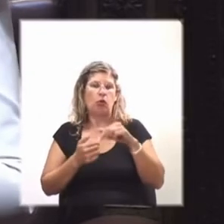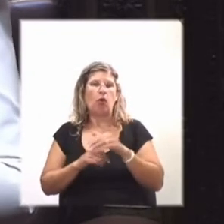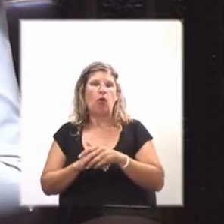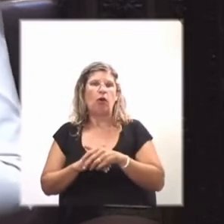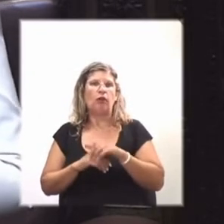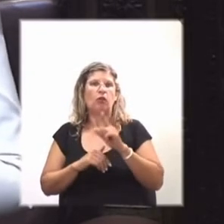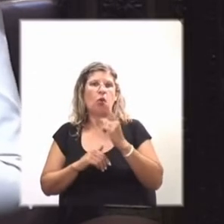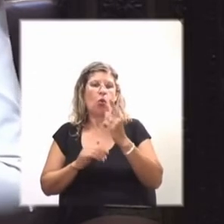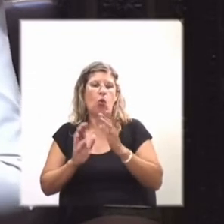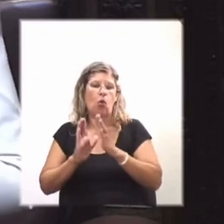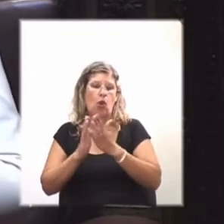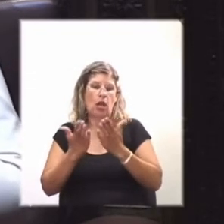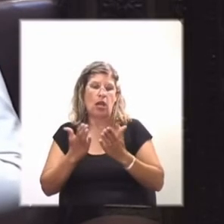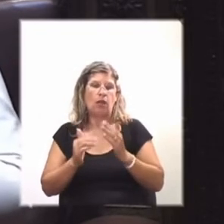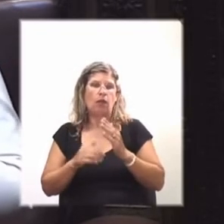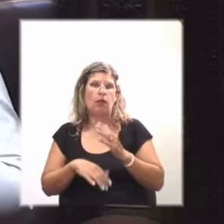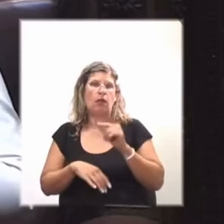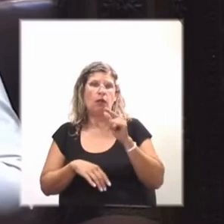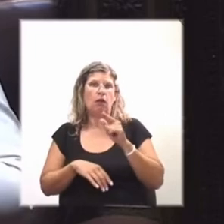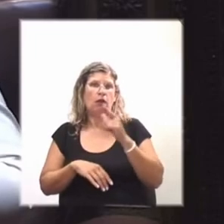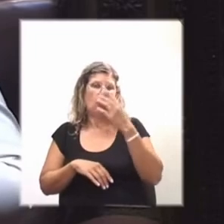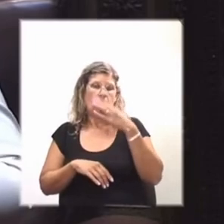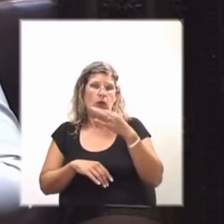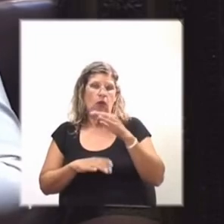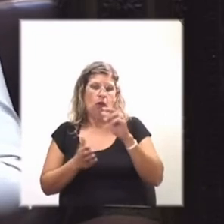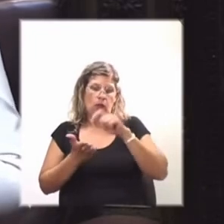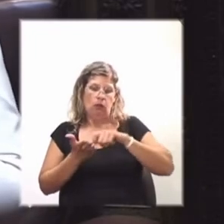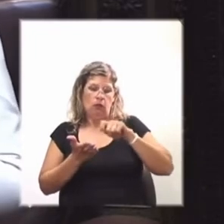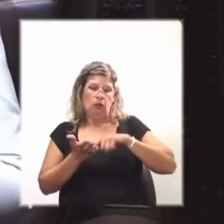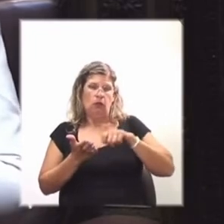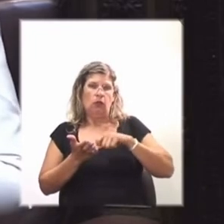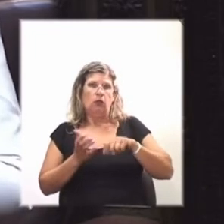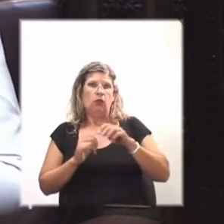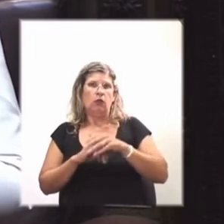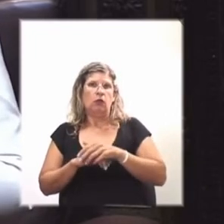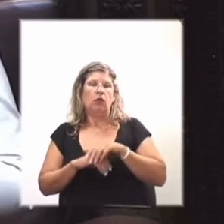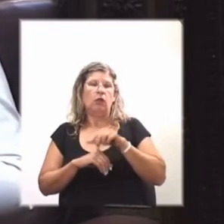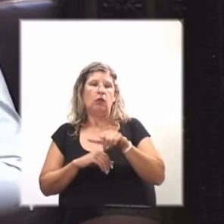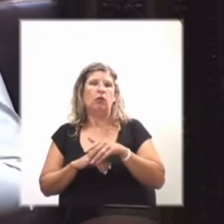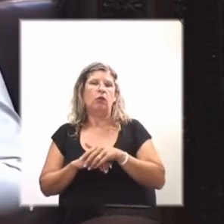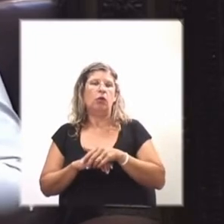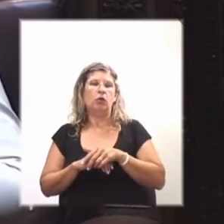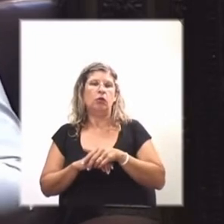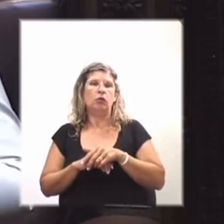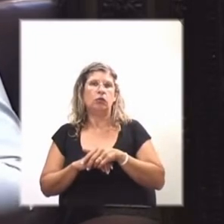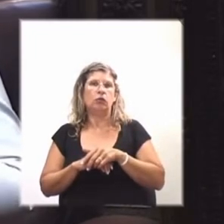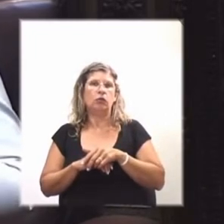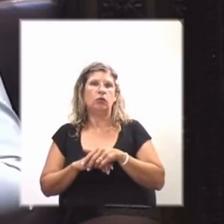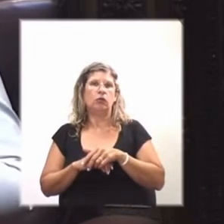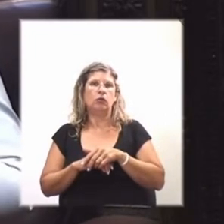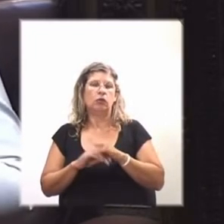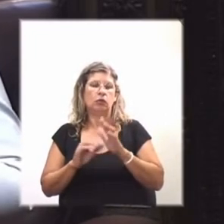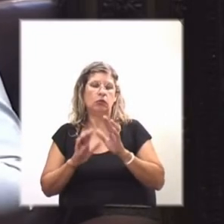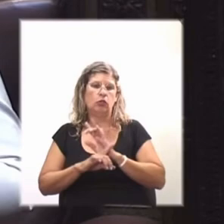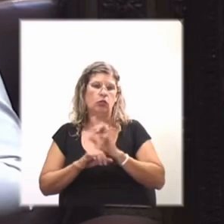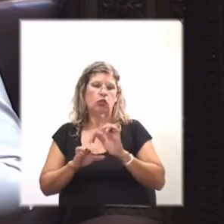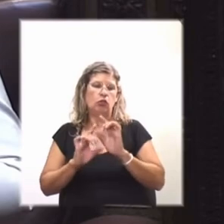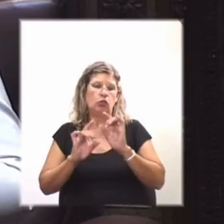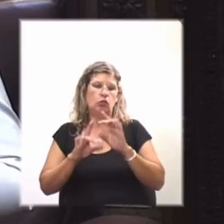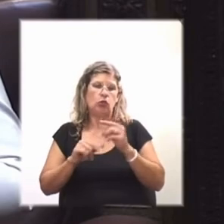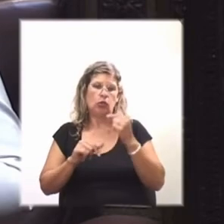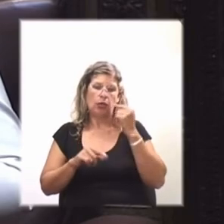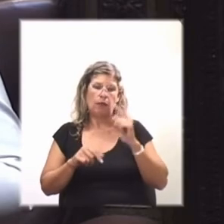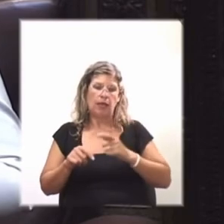un libro inédito, al parecer, escrito por un sedicioso disidente, libro en el que no solo se enjuiciaría